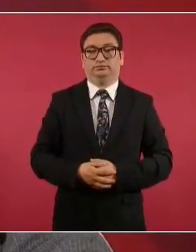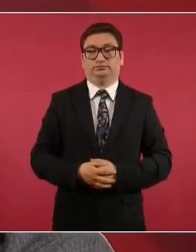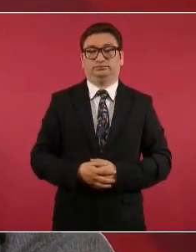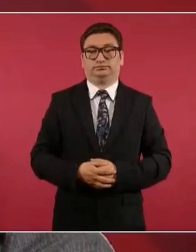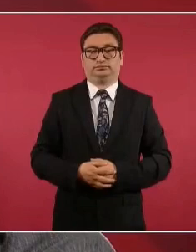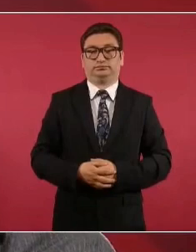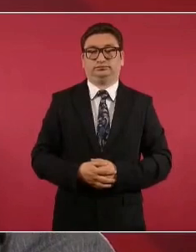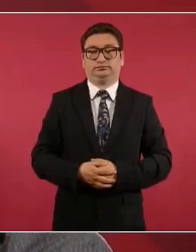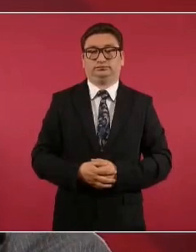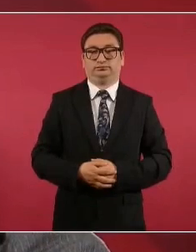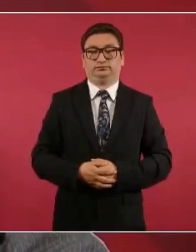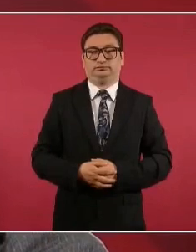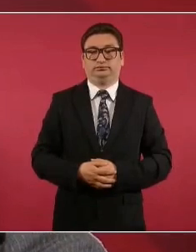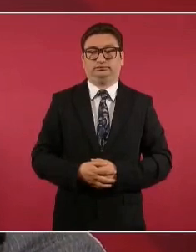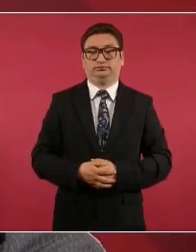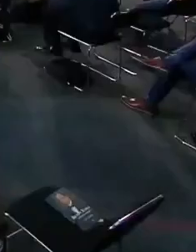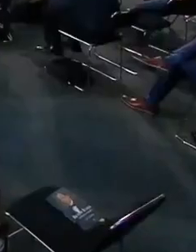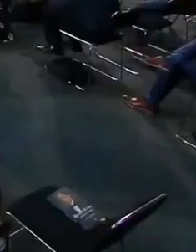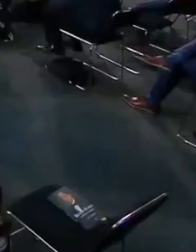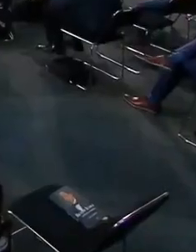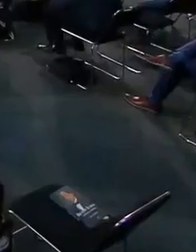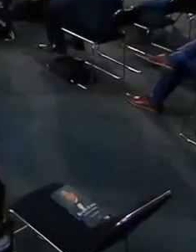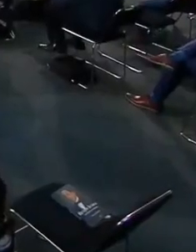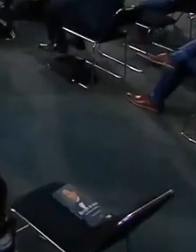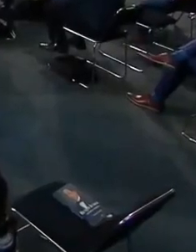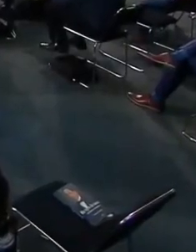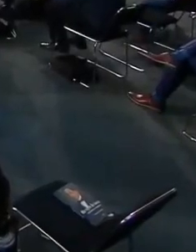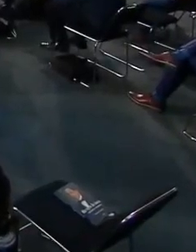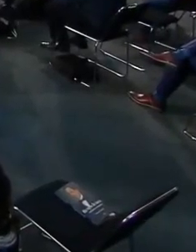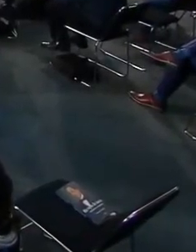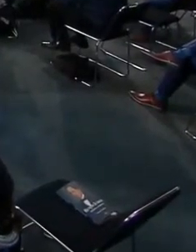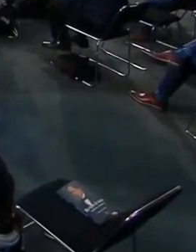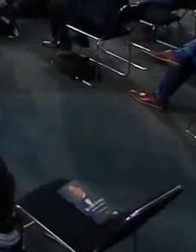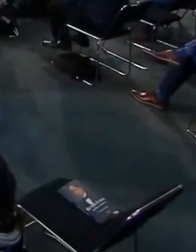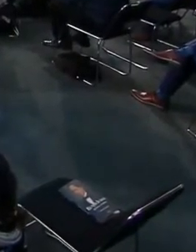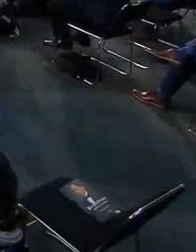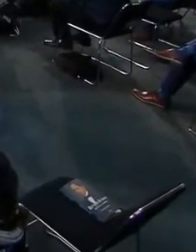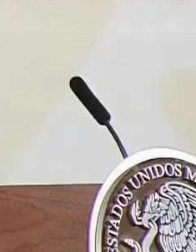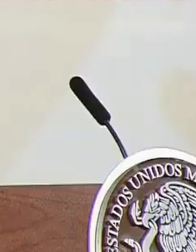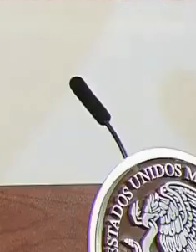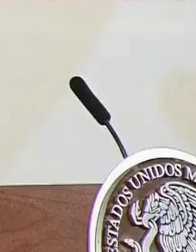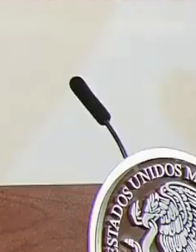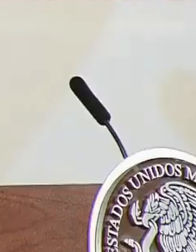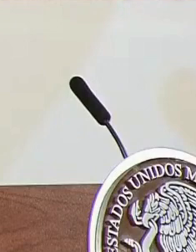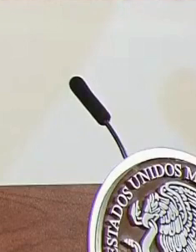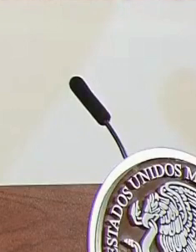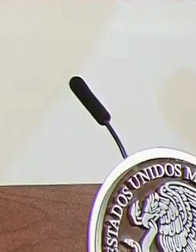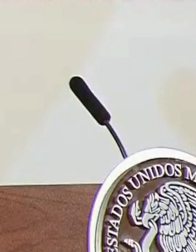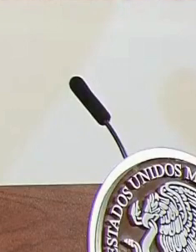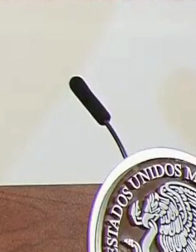se sostiene que el general, entonces coronel,